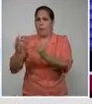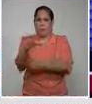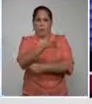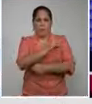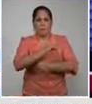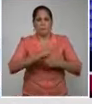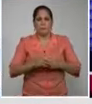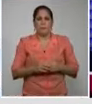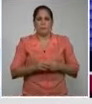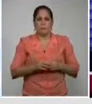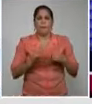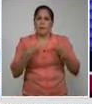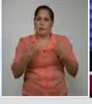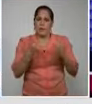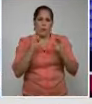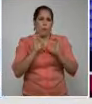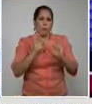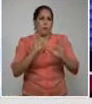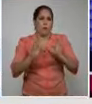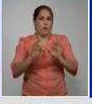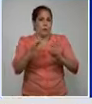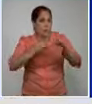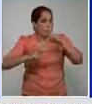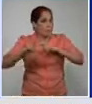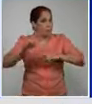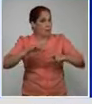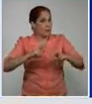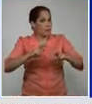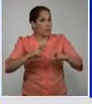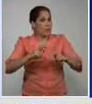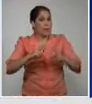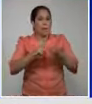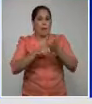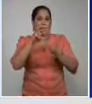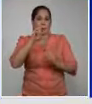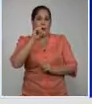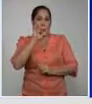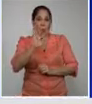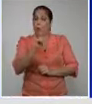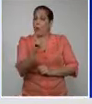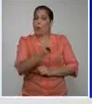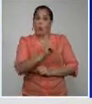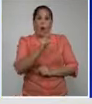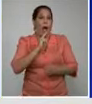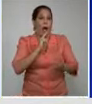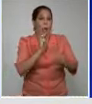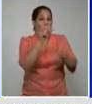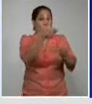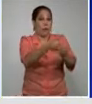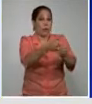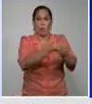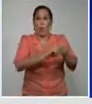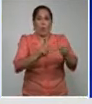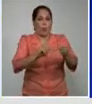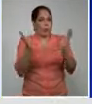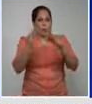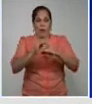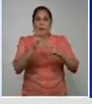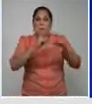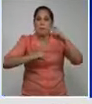con uno de los dos candidatos vacunales. Este estudio no tendrá placebo. No. Este estudio de intervención no tiene placebo. Este estudio